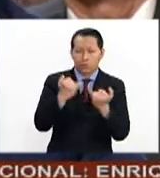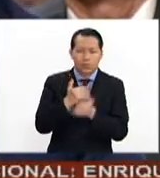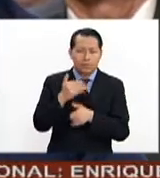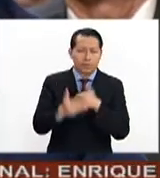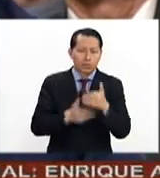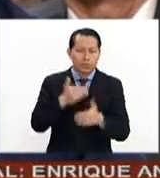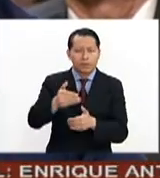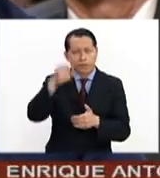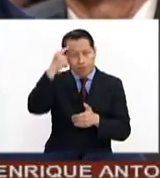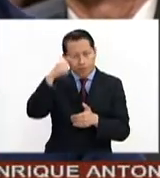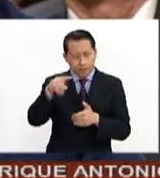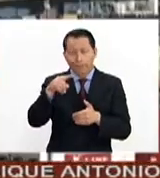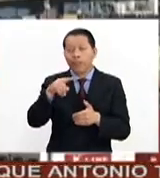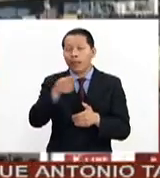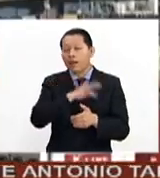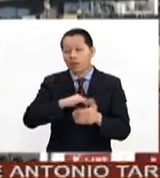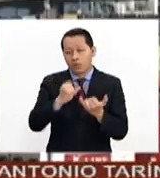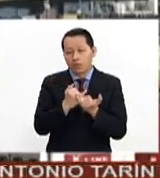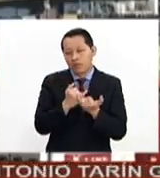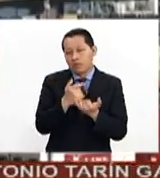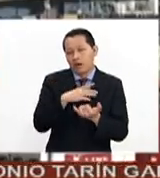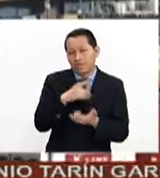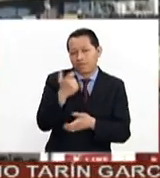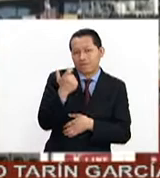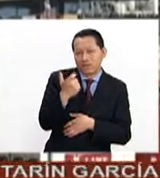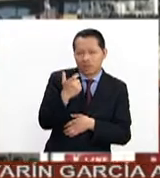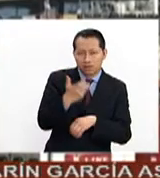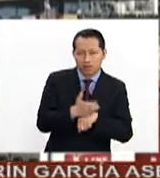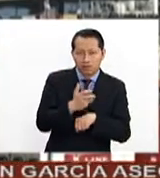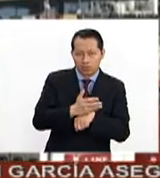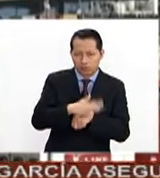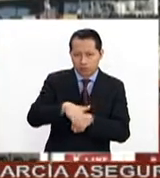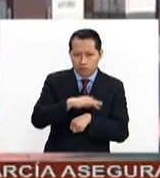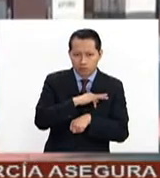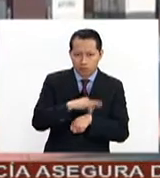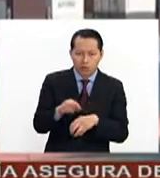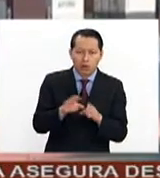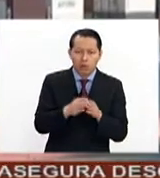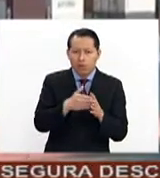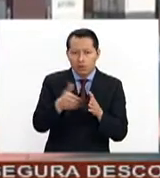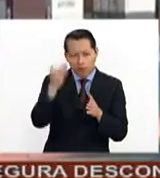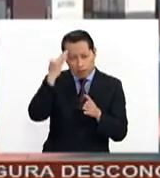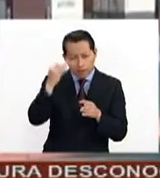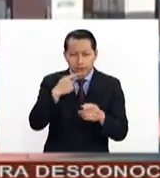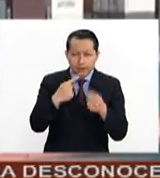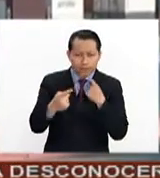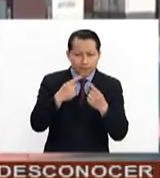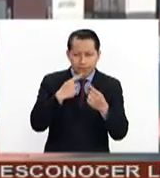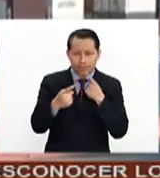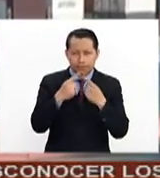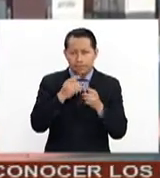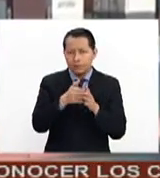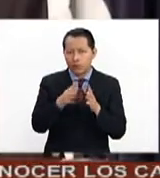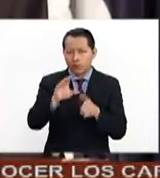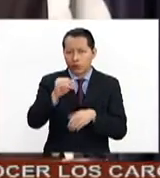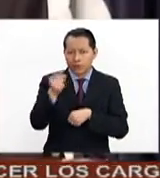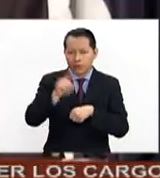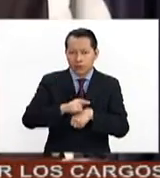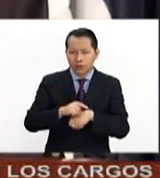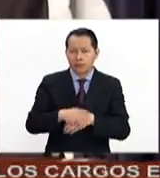procedimientos, así como de finanzas del Senado estadounidense, para dar paso a un periodo de consulta que durará 90